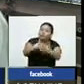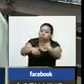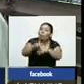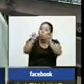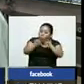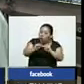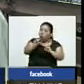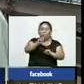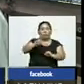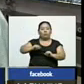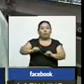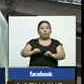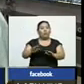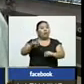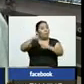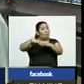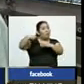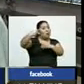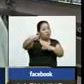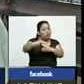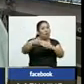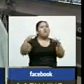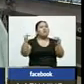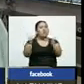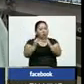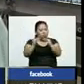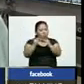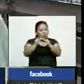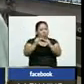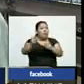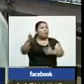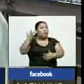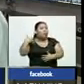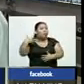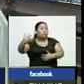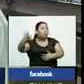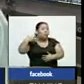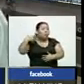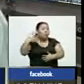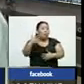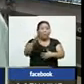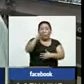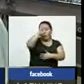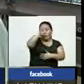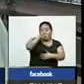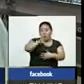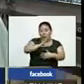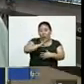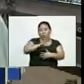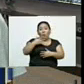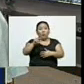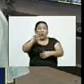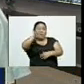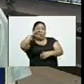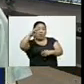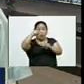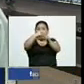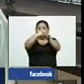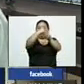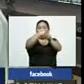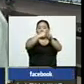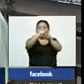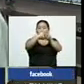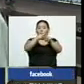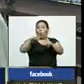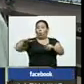actividades. Y para mañana siempre las temperaturas se mantienen cálidas en una del mediodía con valores cercanos a los 38 grados en